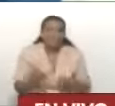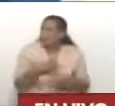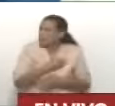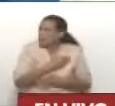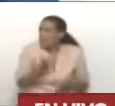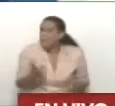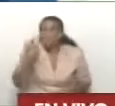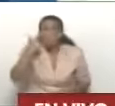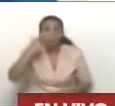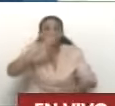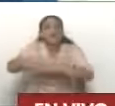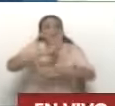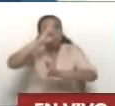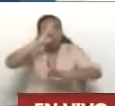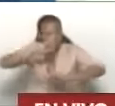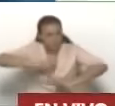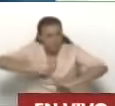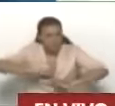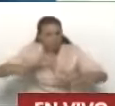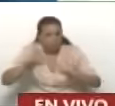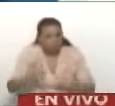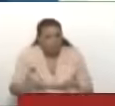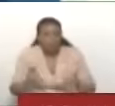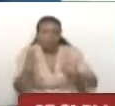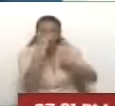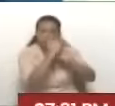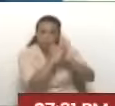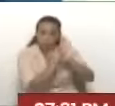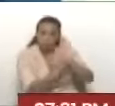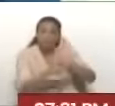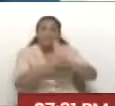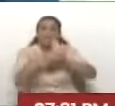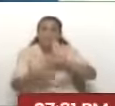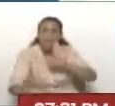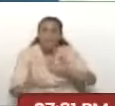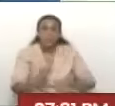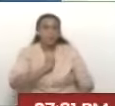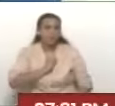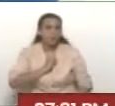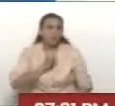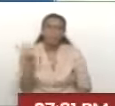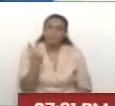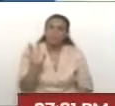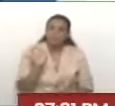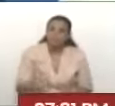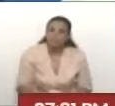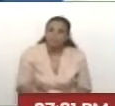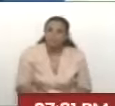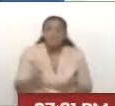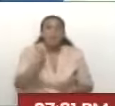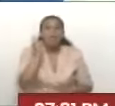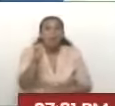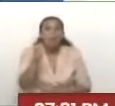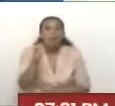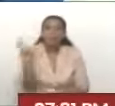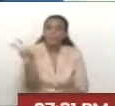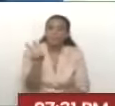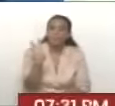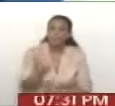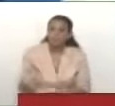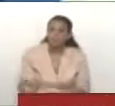sí, respetando la soberanía de Venezuela, la Constitución de Venezuela.